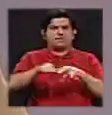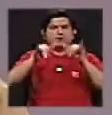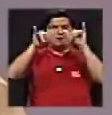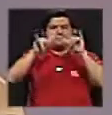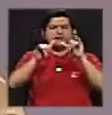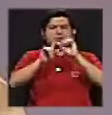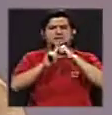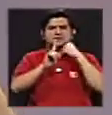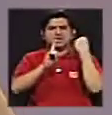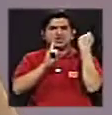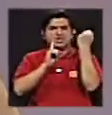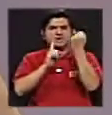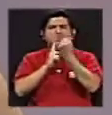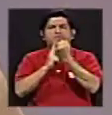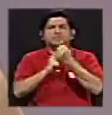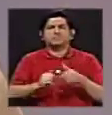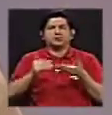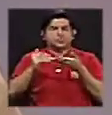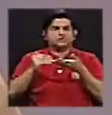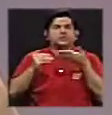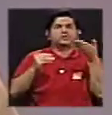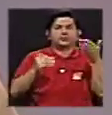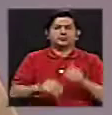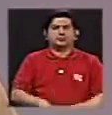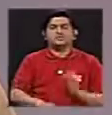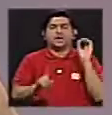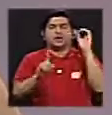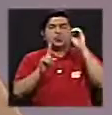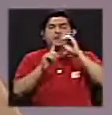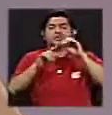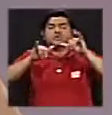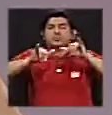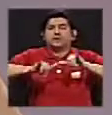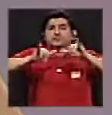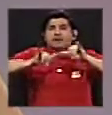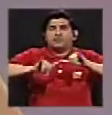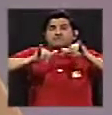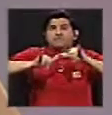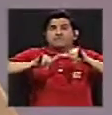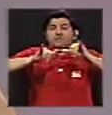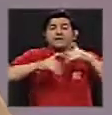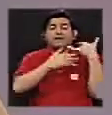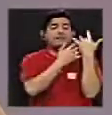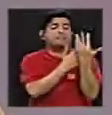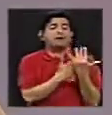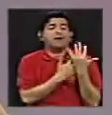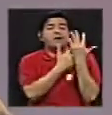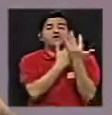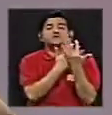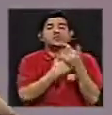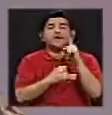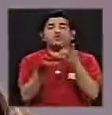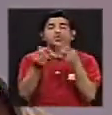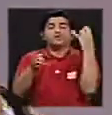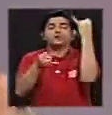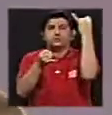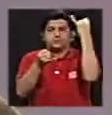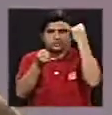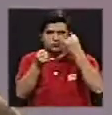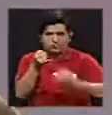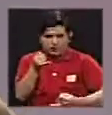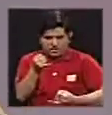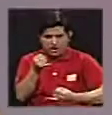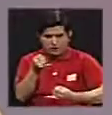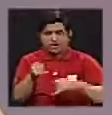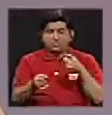mantener un estado de cosas con el objeto de preservarlo en espera de una solución definitiva